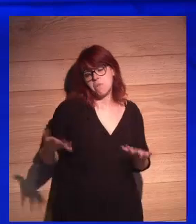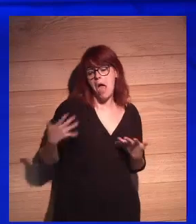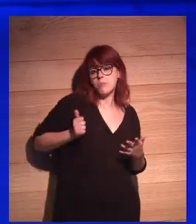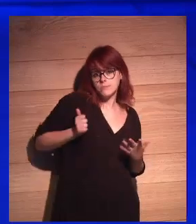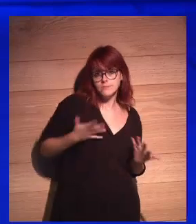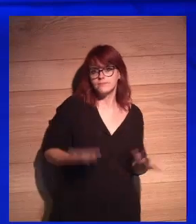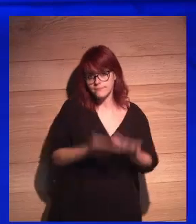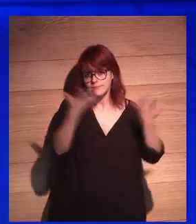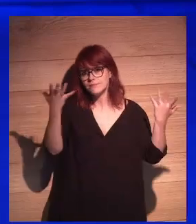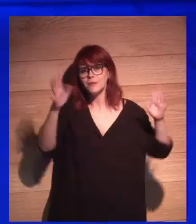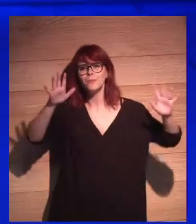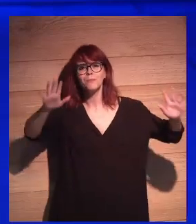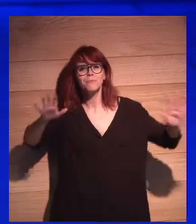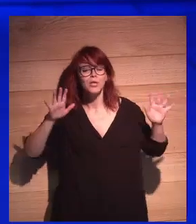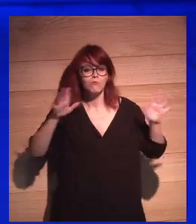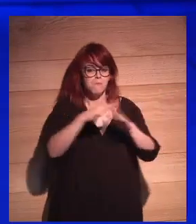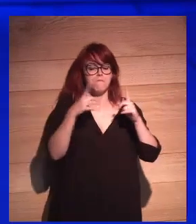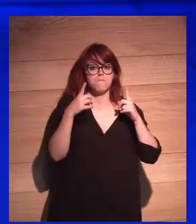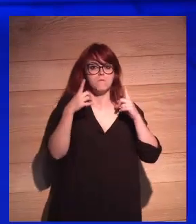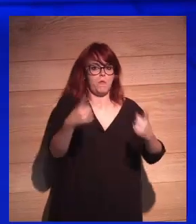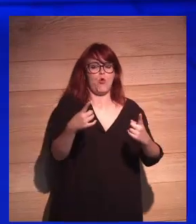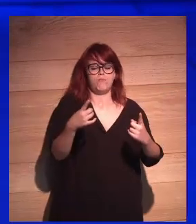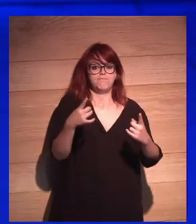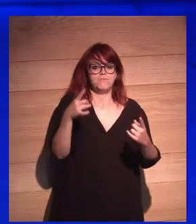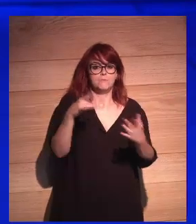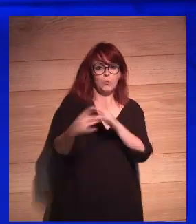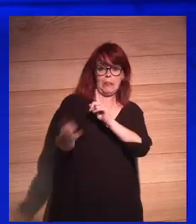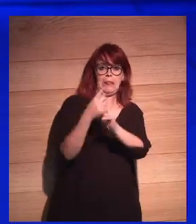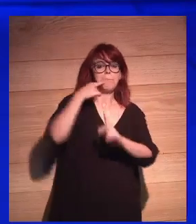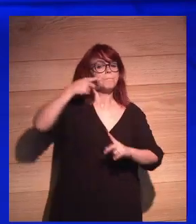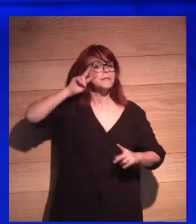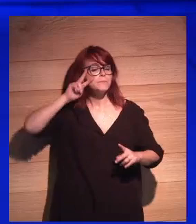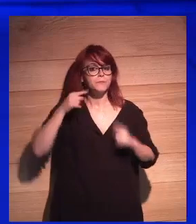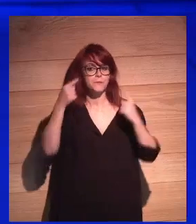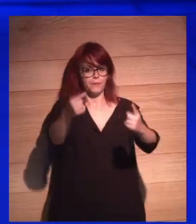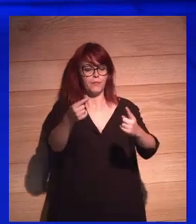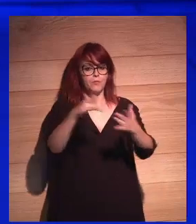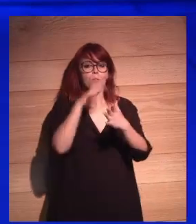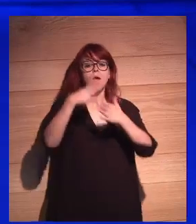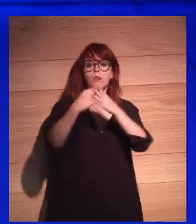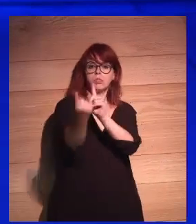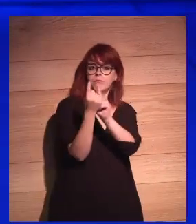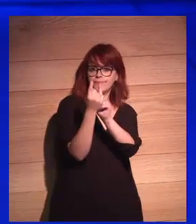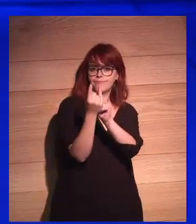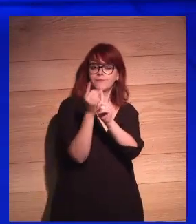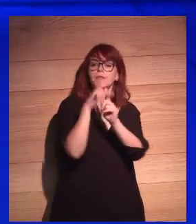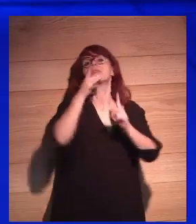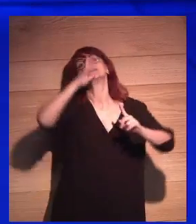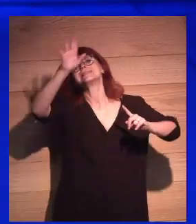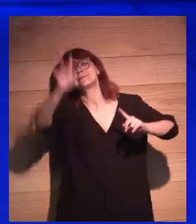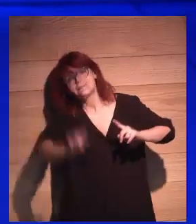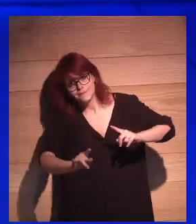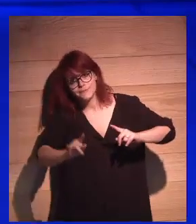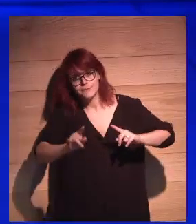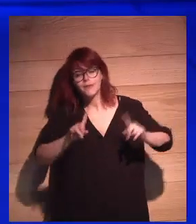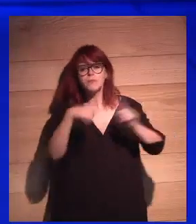difícil llegar a ese primer paso, pero siempre que hay una primera experiencia, una primera prueba que le puedes hacer, que el cliente dice, vale, esto sí es lo que quiero, y una vez que ya